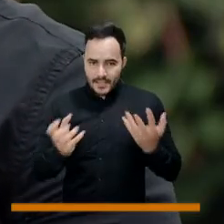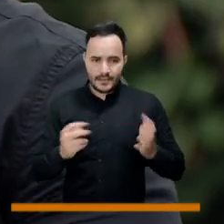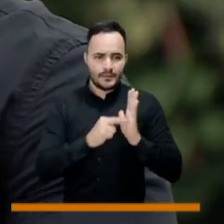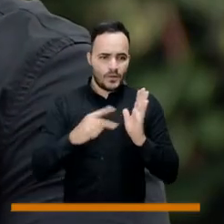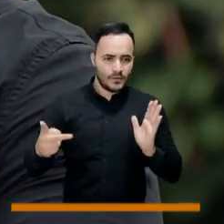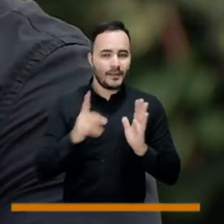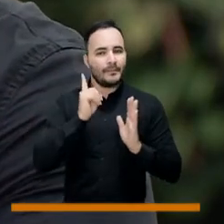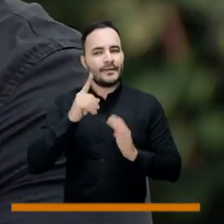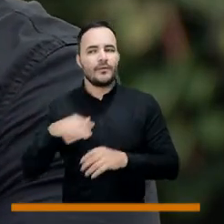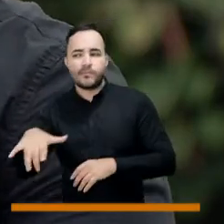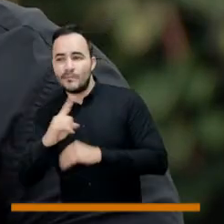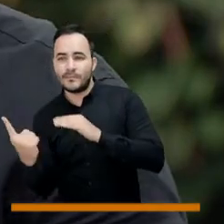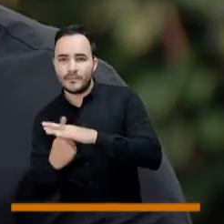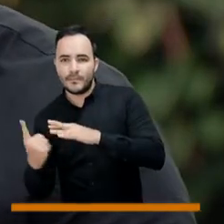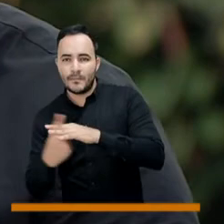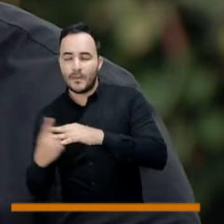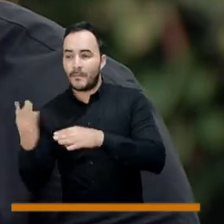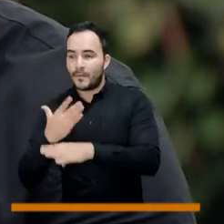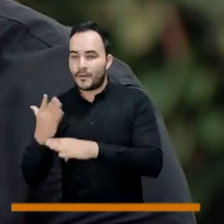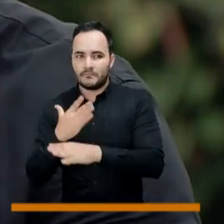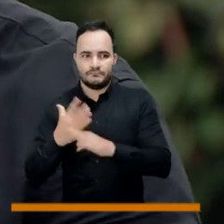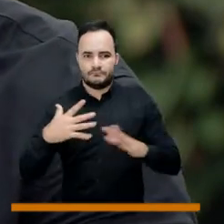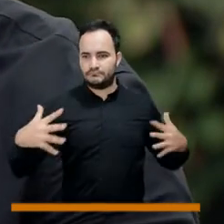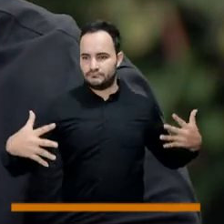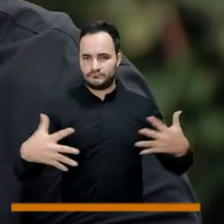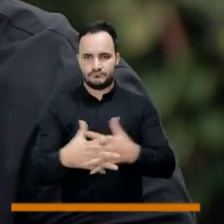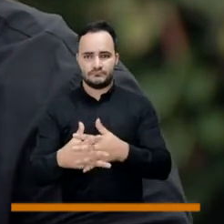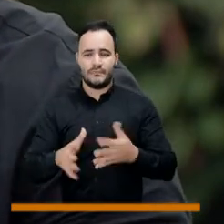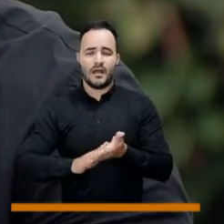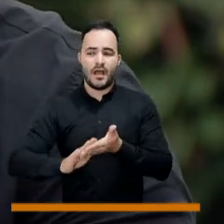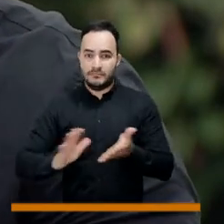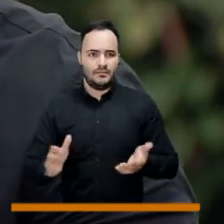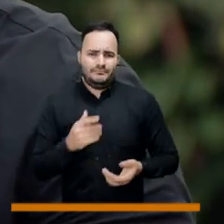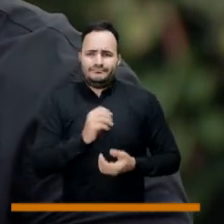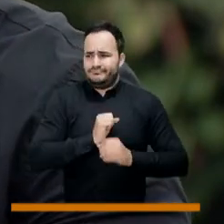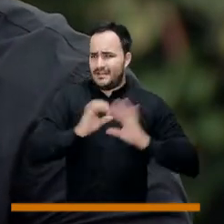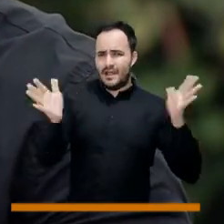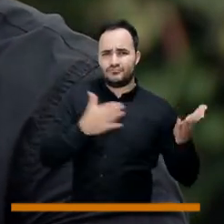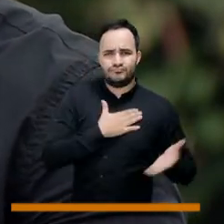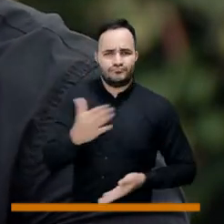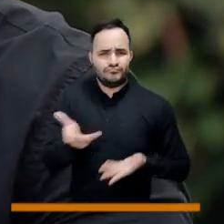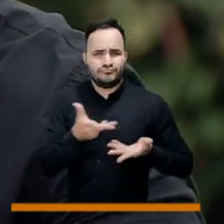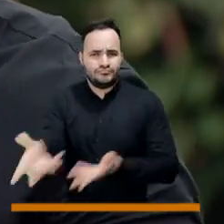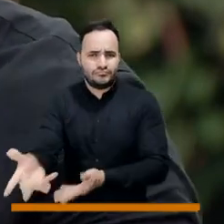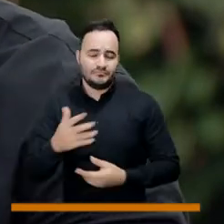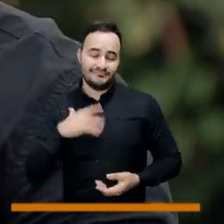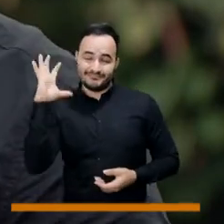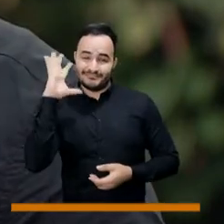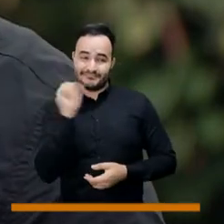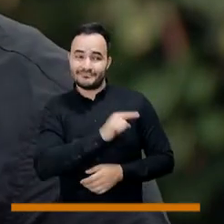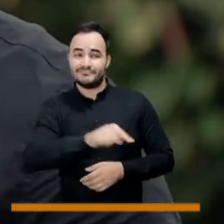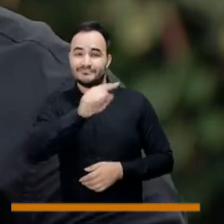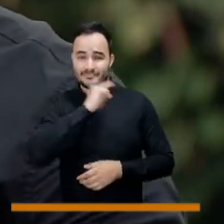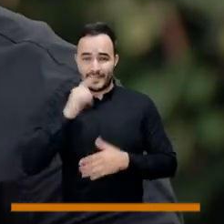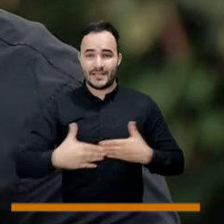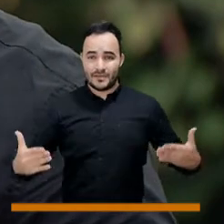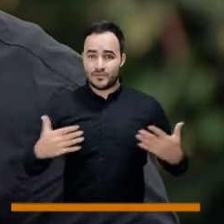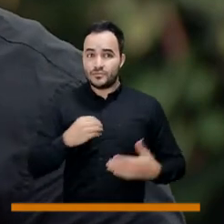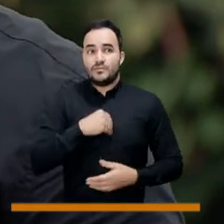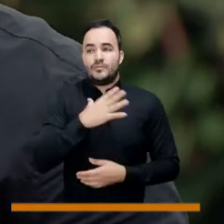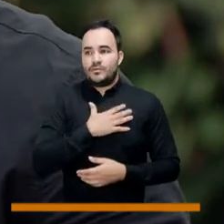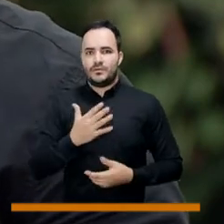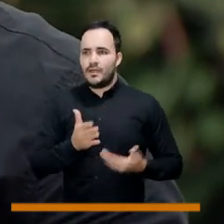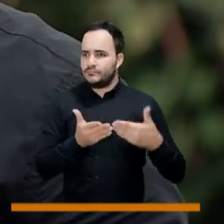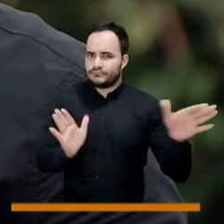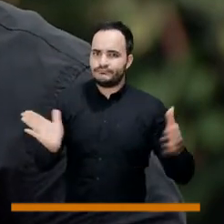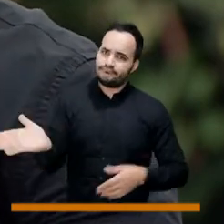tecnológica, pero que solucionen problemáticas que tenemos en nuestra ciudad, en nuestro territorio. Entonces mira que aquí se están abriendo grandes oportunidades para nuestros